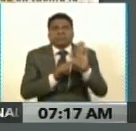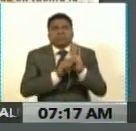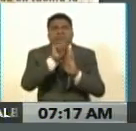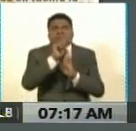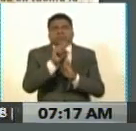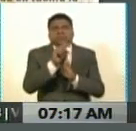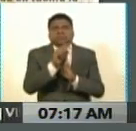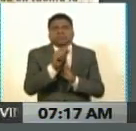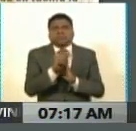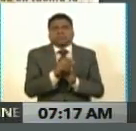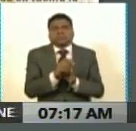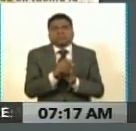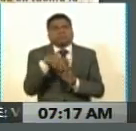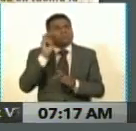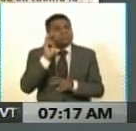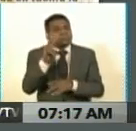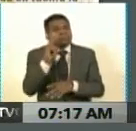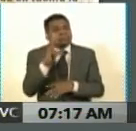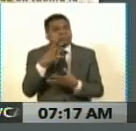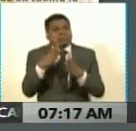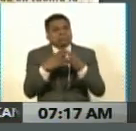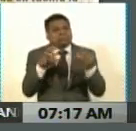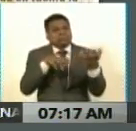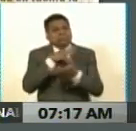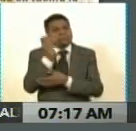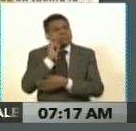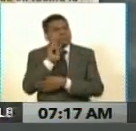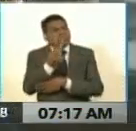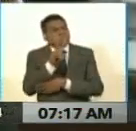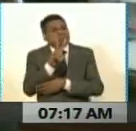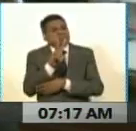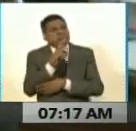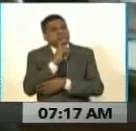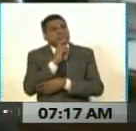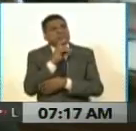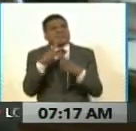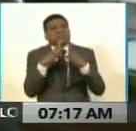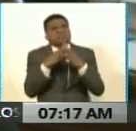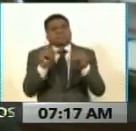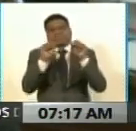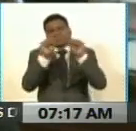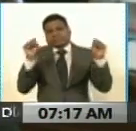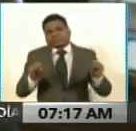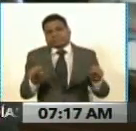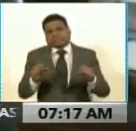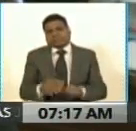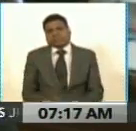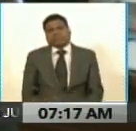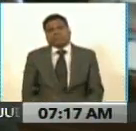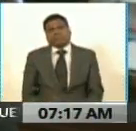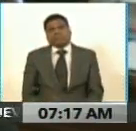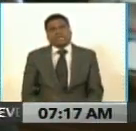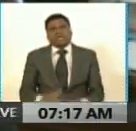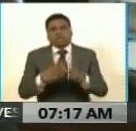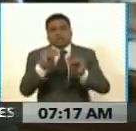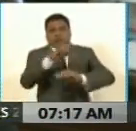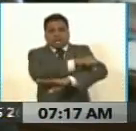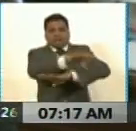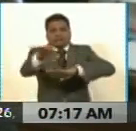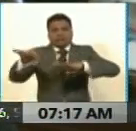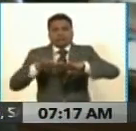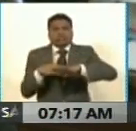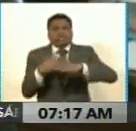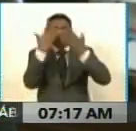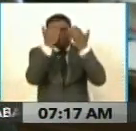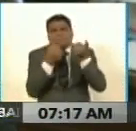el litro ahí está el problema la dificultad y todas las situaciones de frontera del tema de la